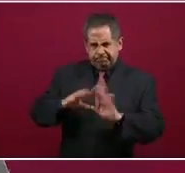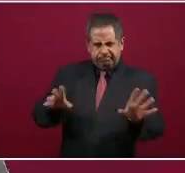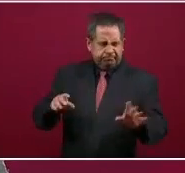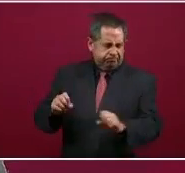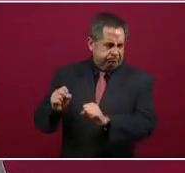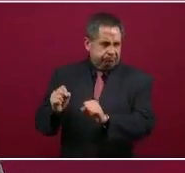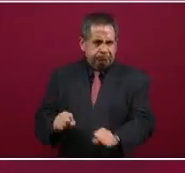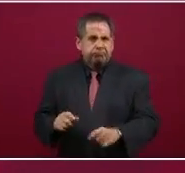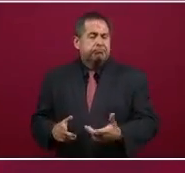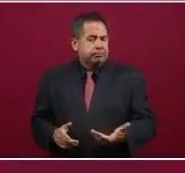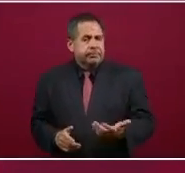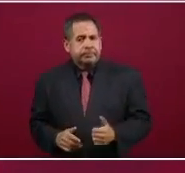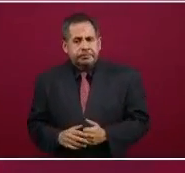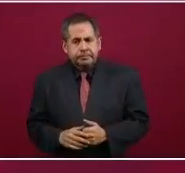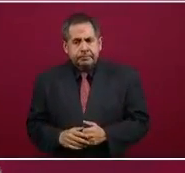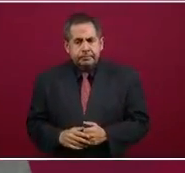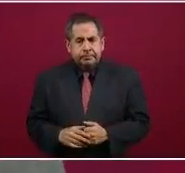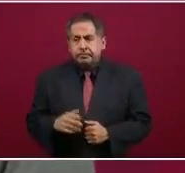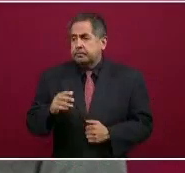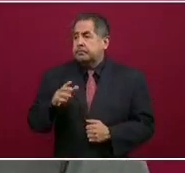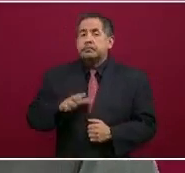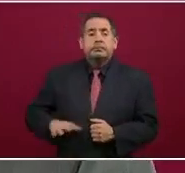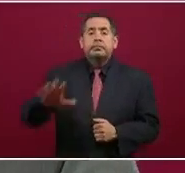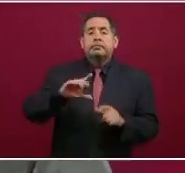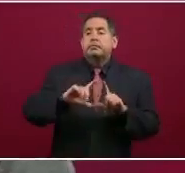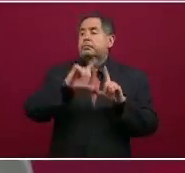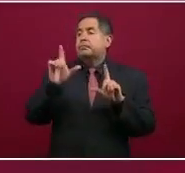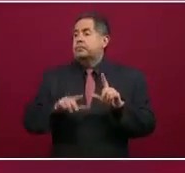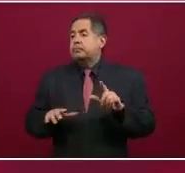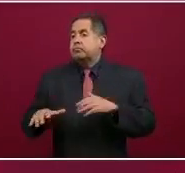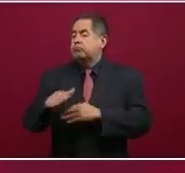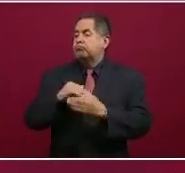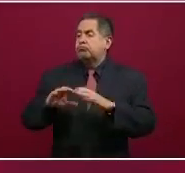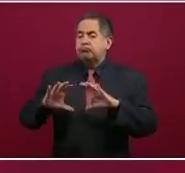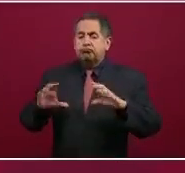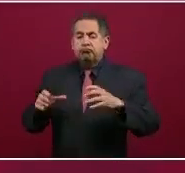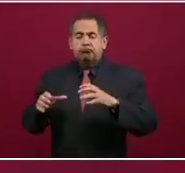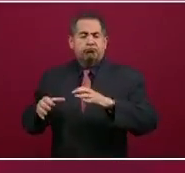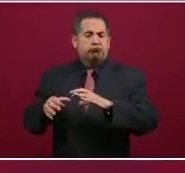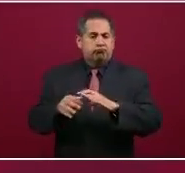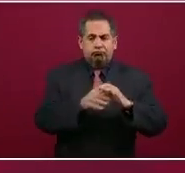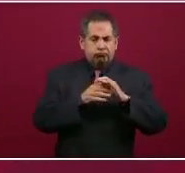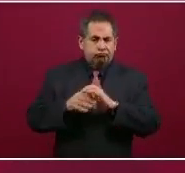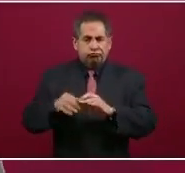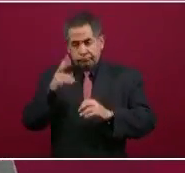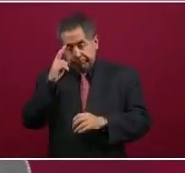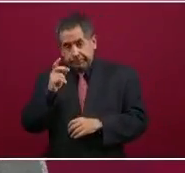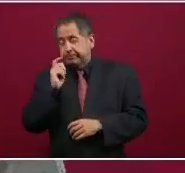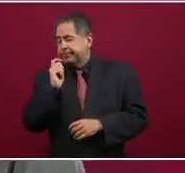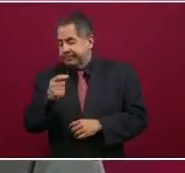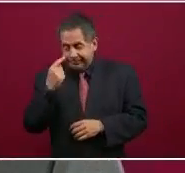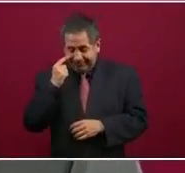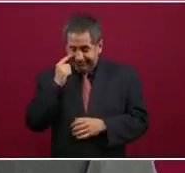Va a solidarizarse todo el pueblo de México, tanto